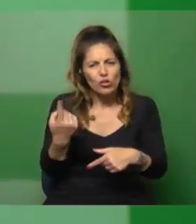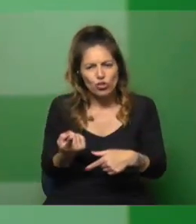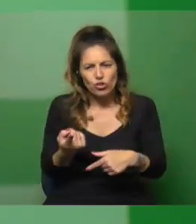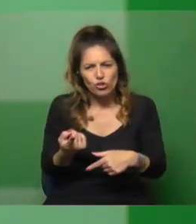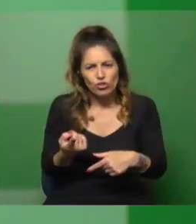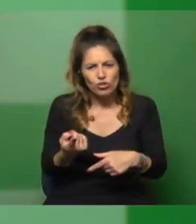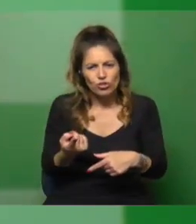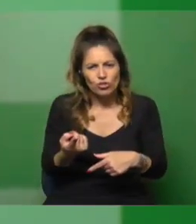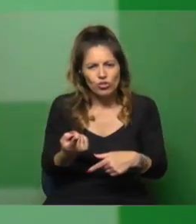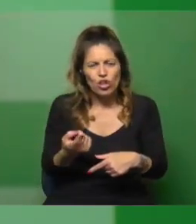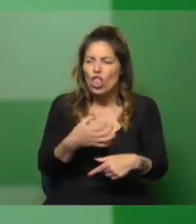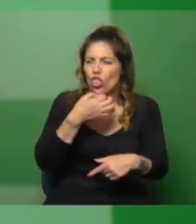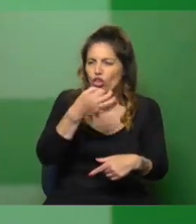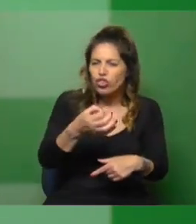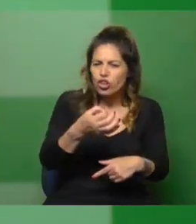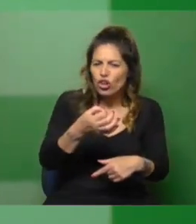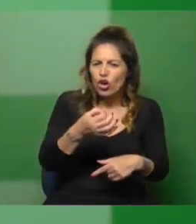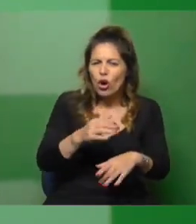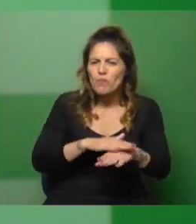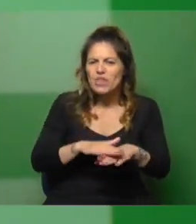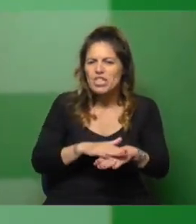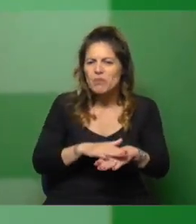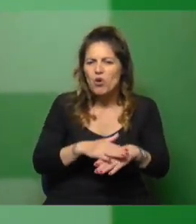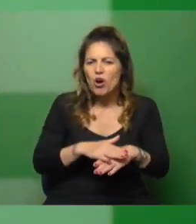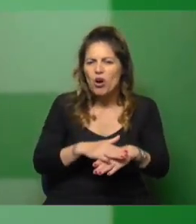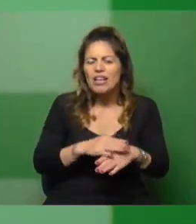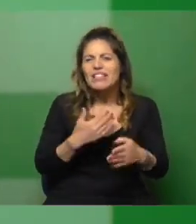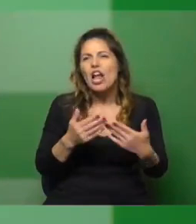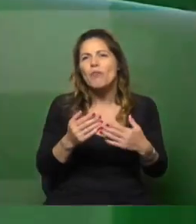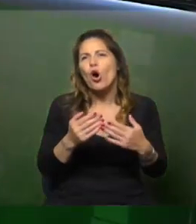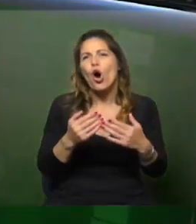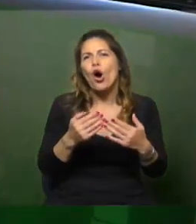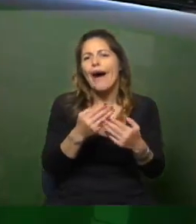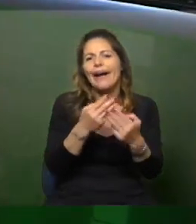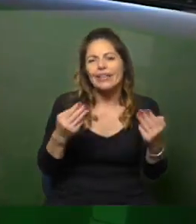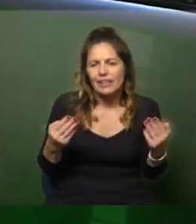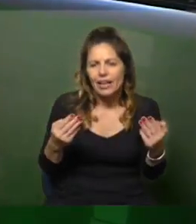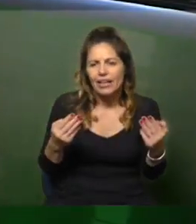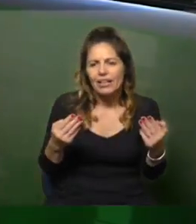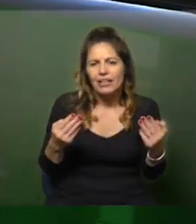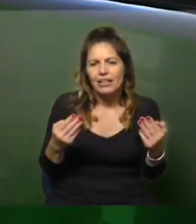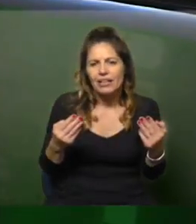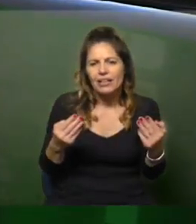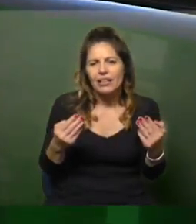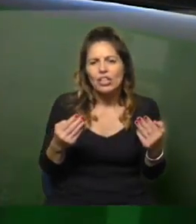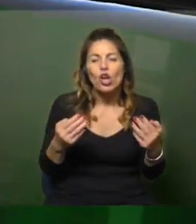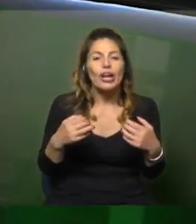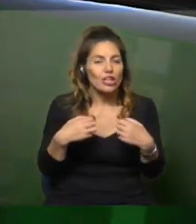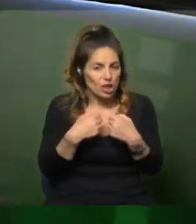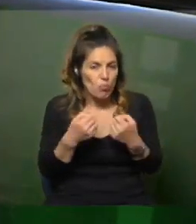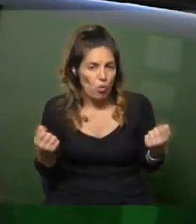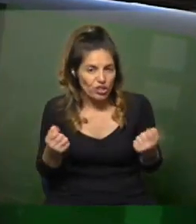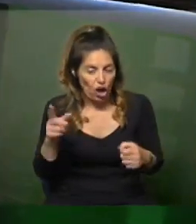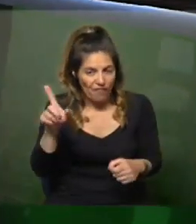eh No dio el más mínimo pie salvo referencias muy genéricas a a que los que estuvieran dispuestos a